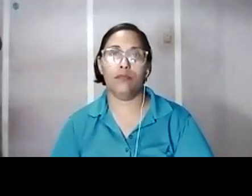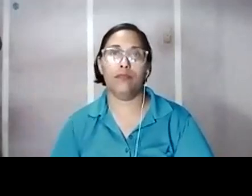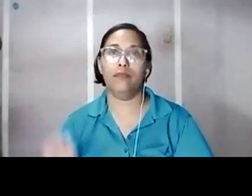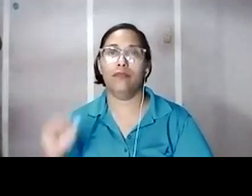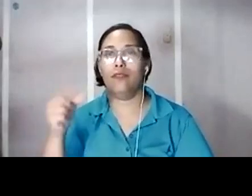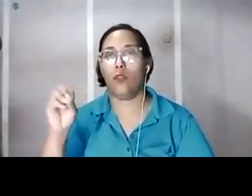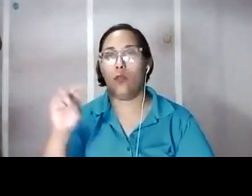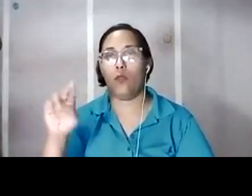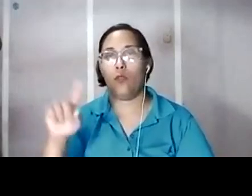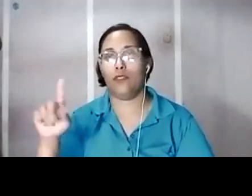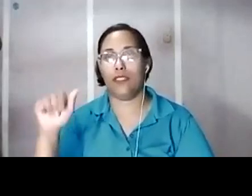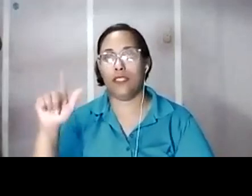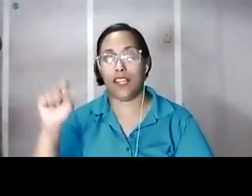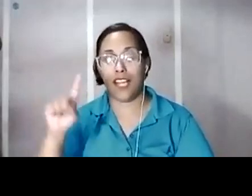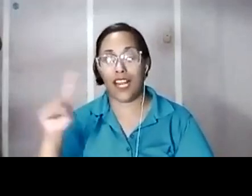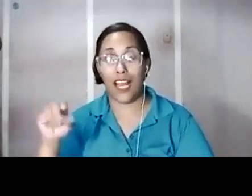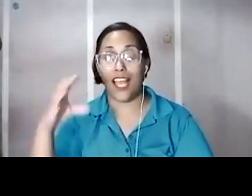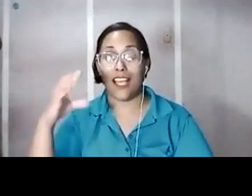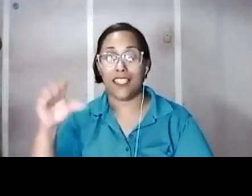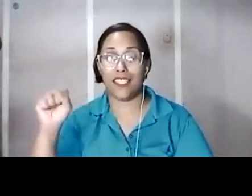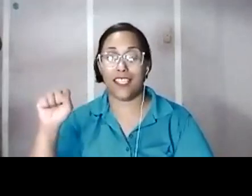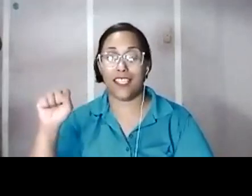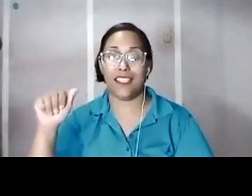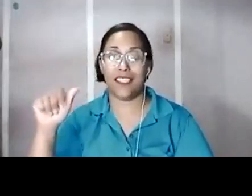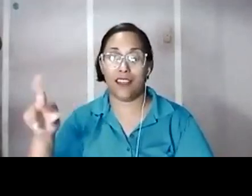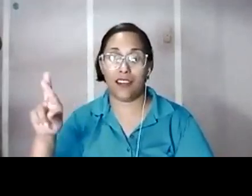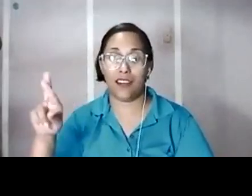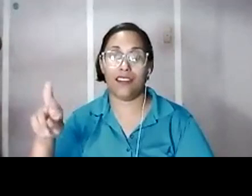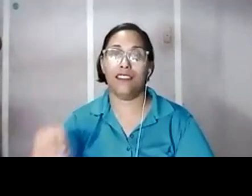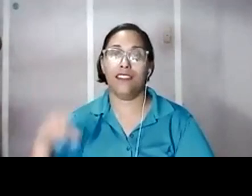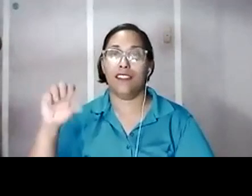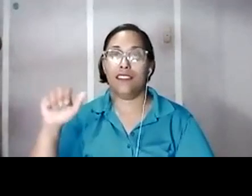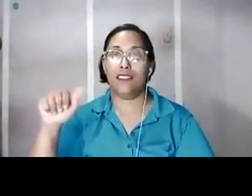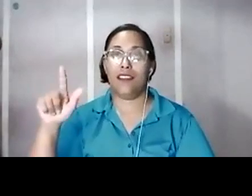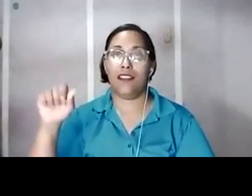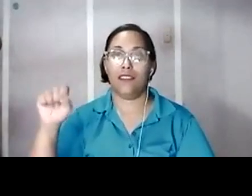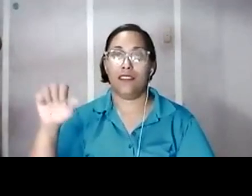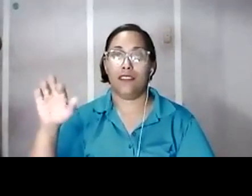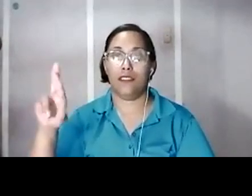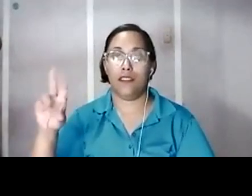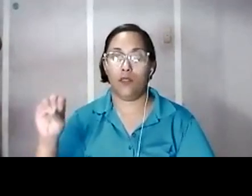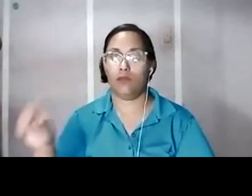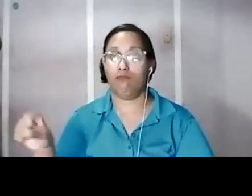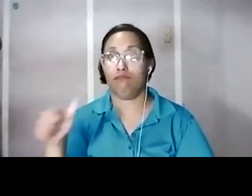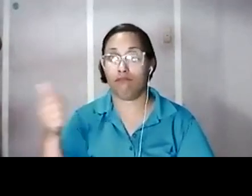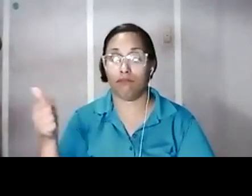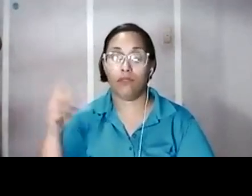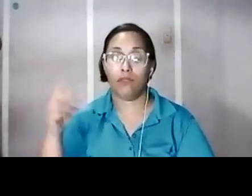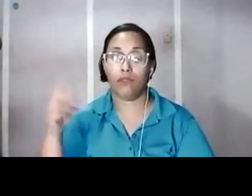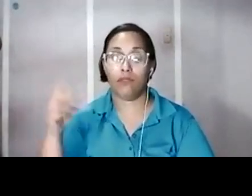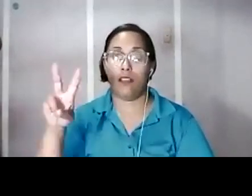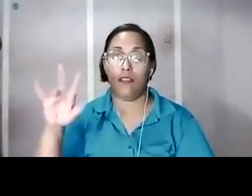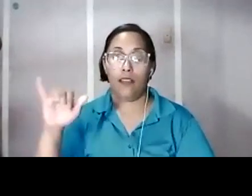González también, César Salcedo, a mí me gusta, tengo otros, Dávila Marichal,